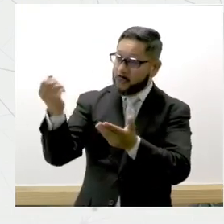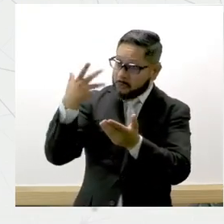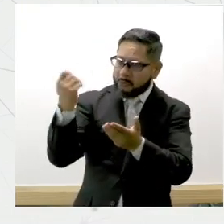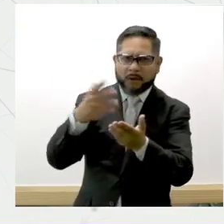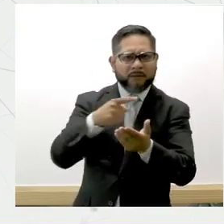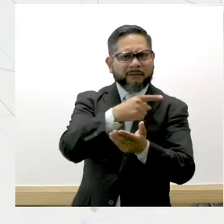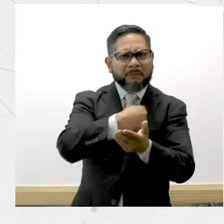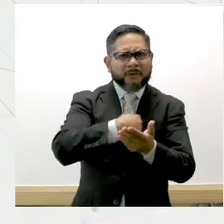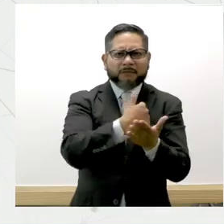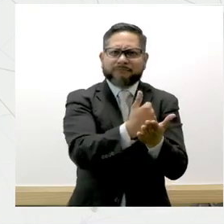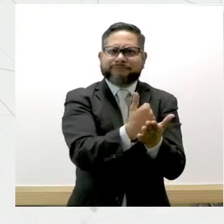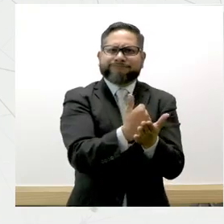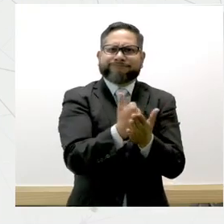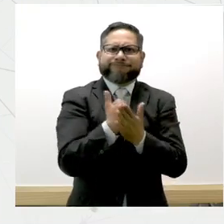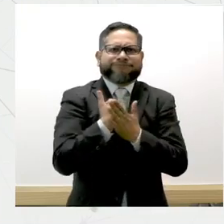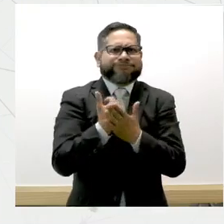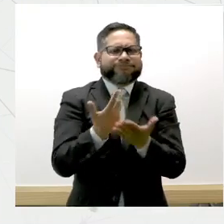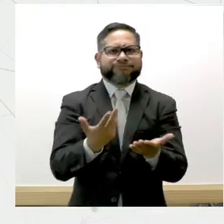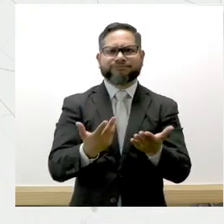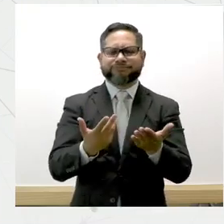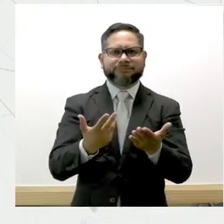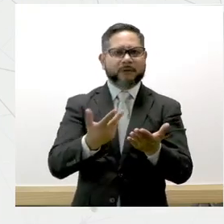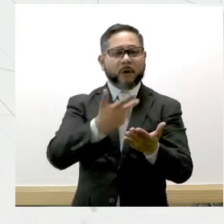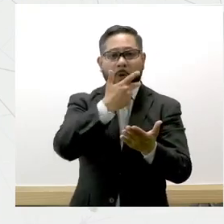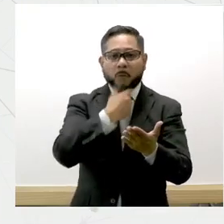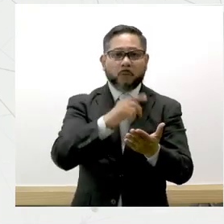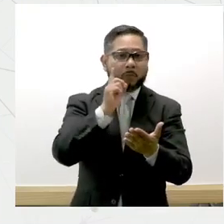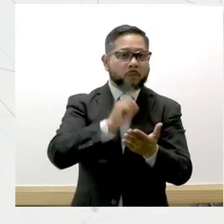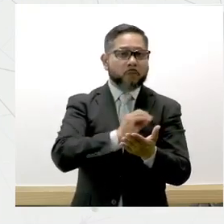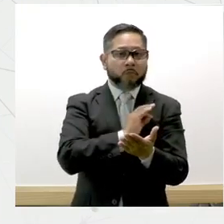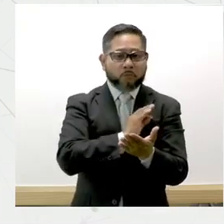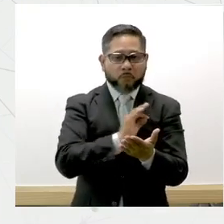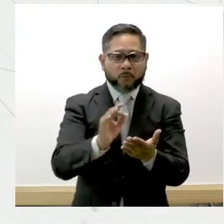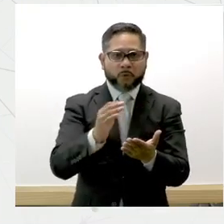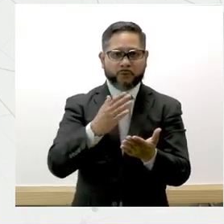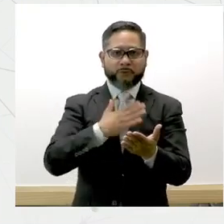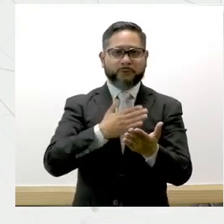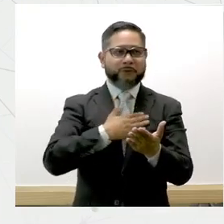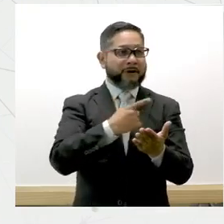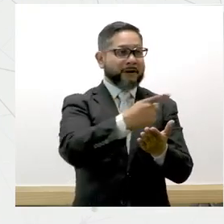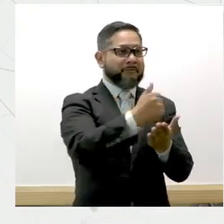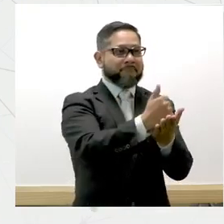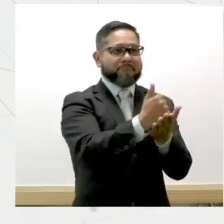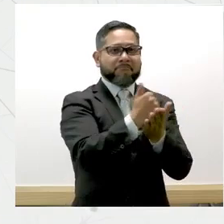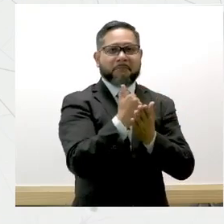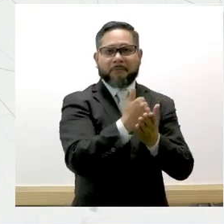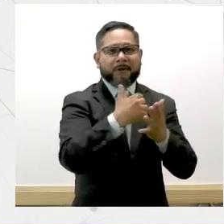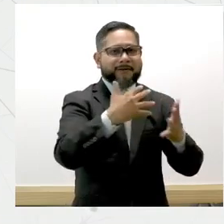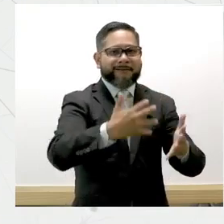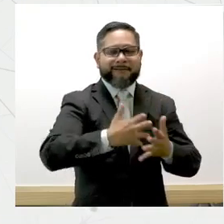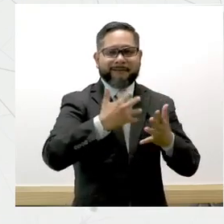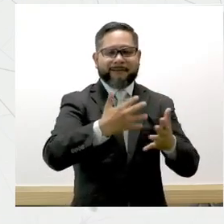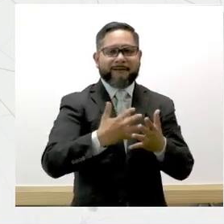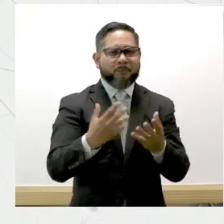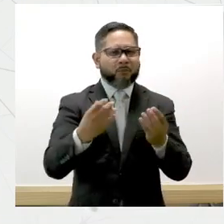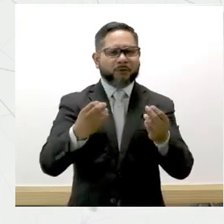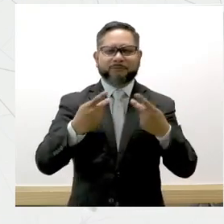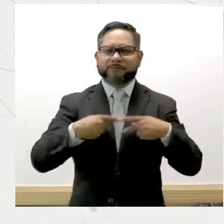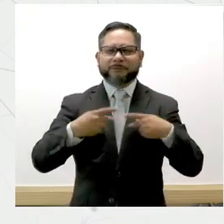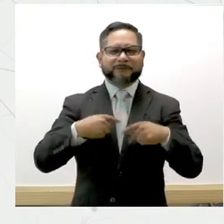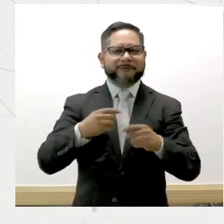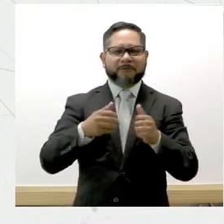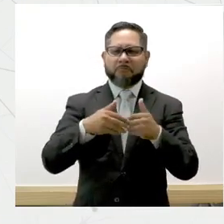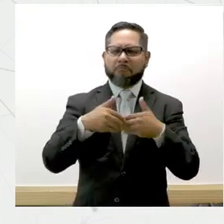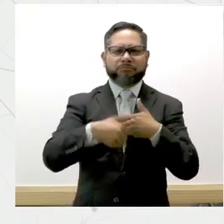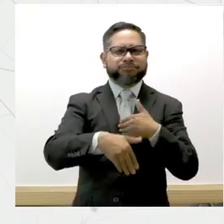largo de mi carrera profesional, tanto hombres como mujeres, y yo soy el producto precisamente de todas las maravillosas personas a las que me he encontrado a lo largo de mi